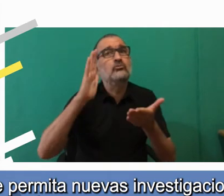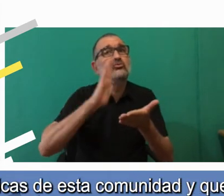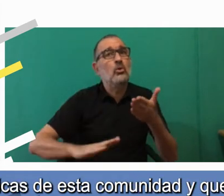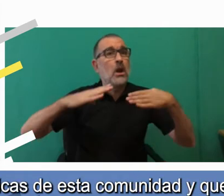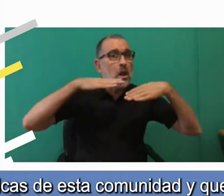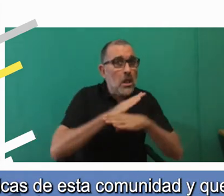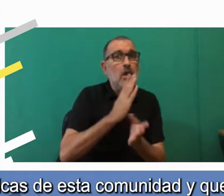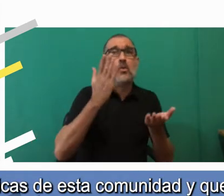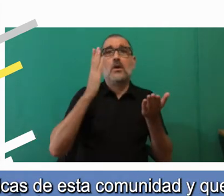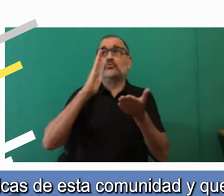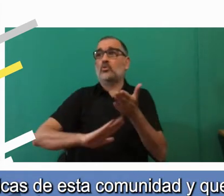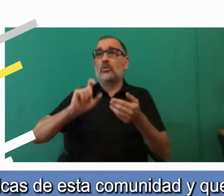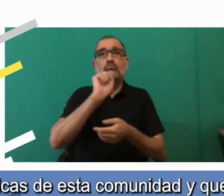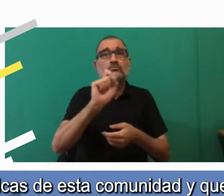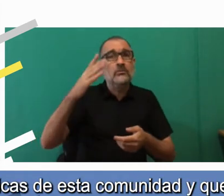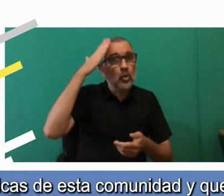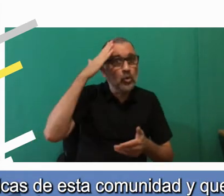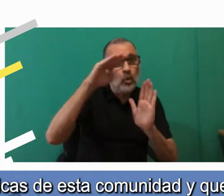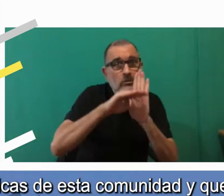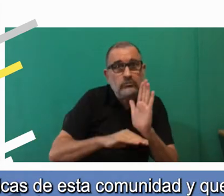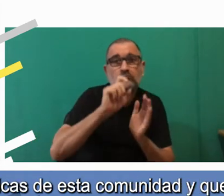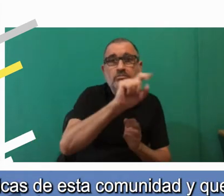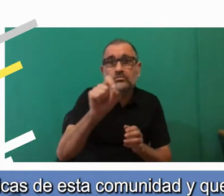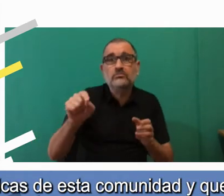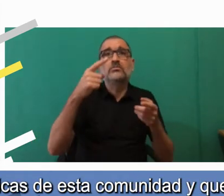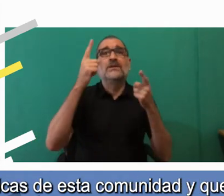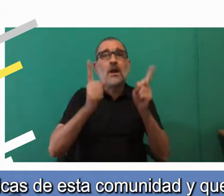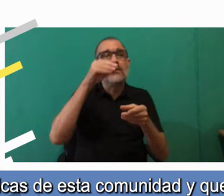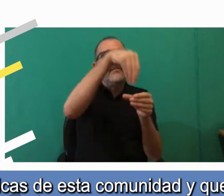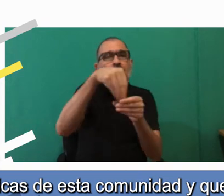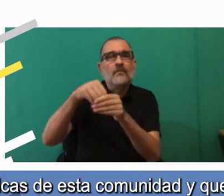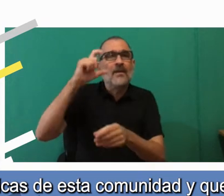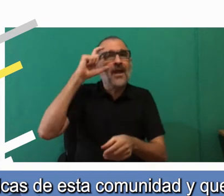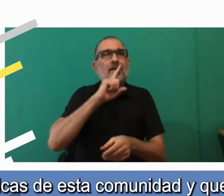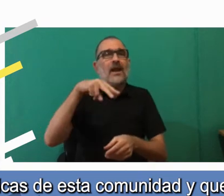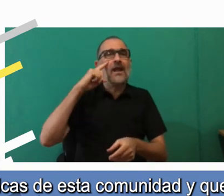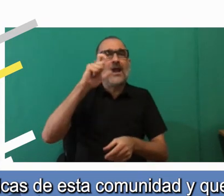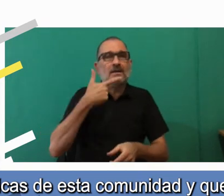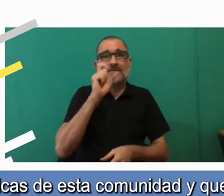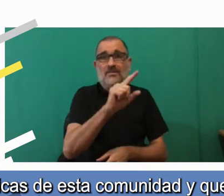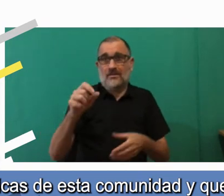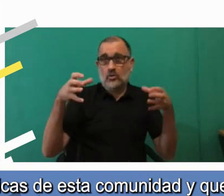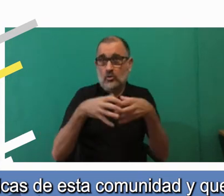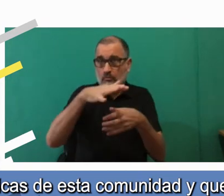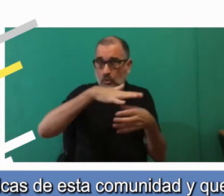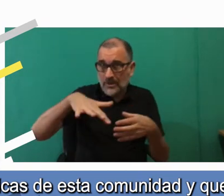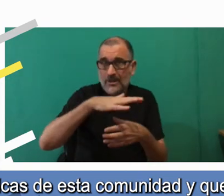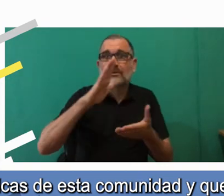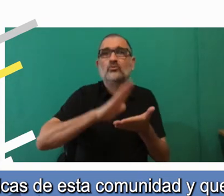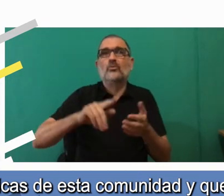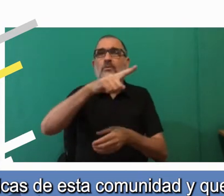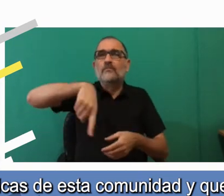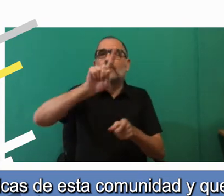culturales y étnicas de esta comunidad y que sobre todo pueda ser un banco de, digamos,